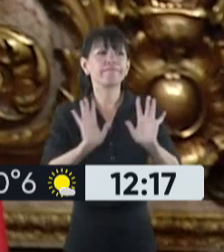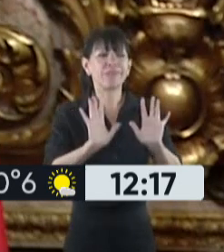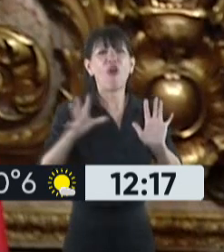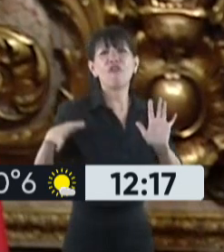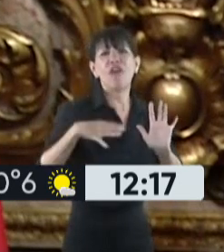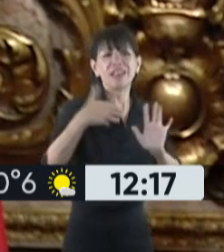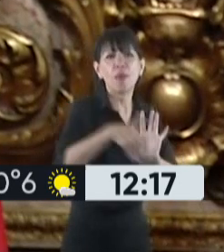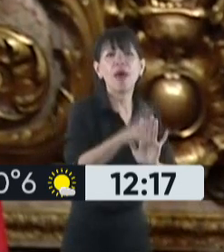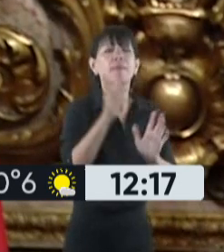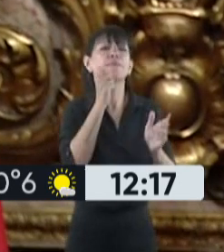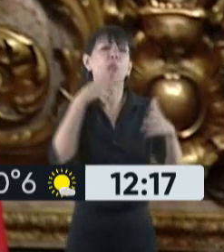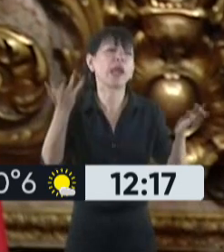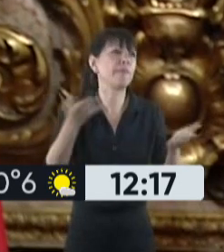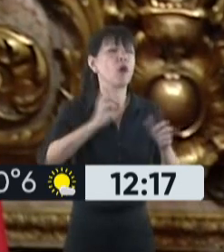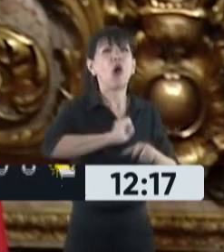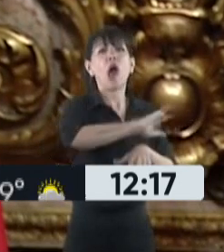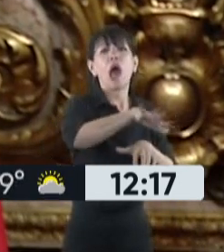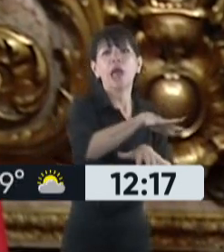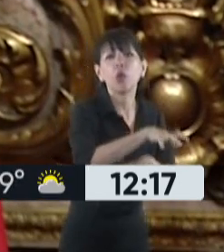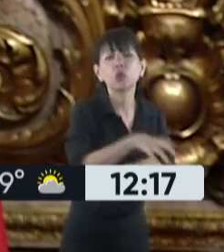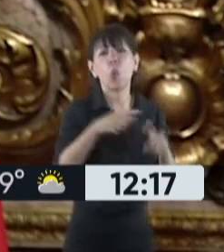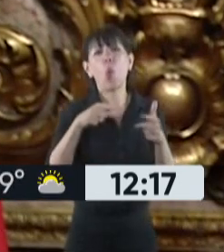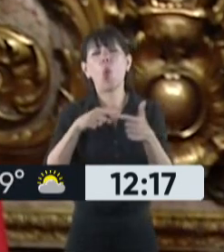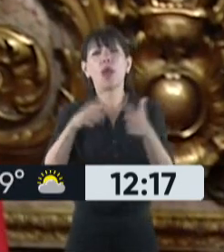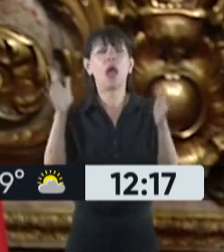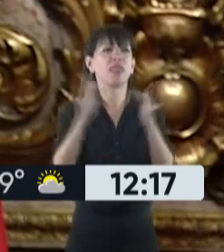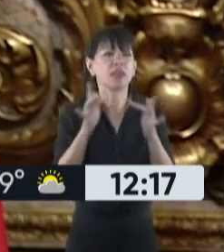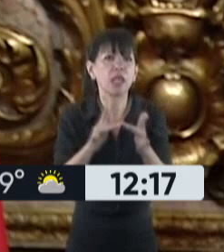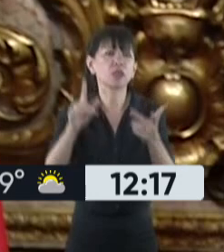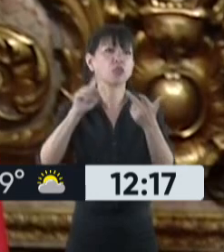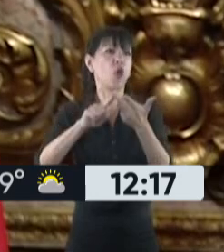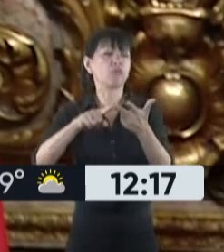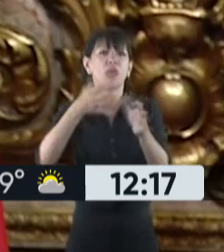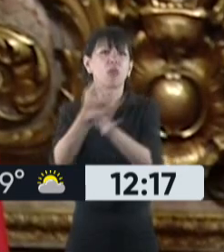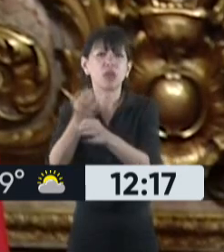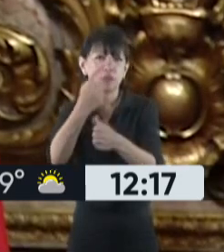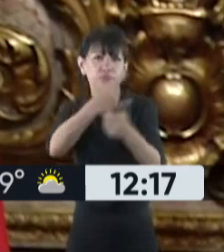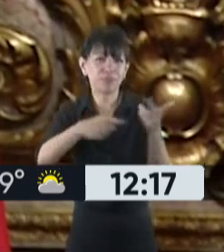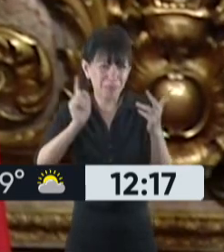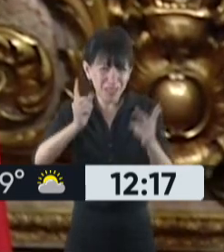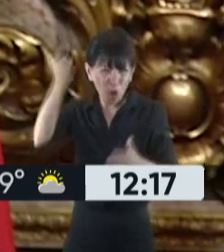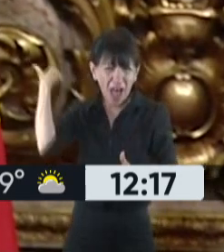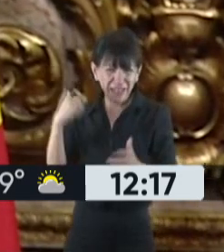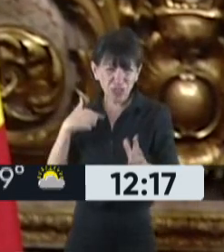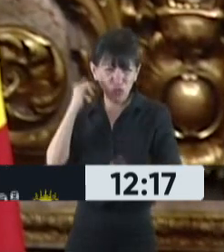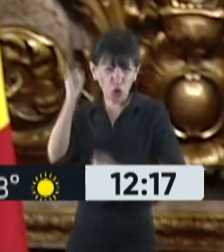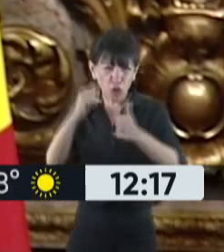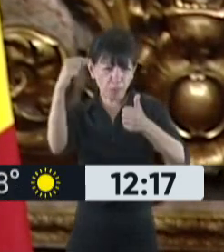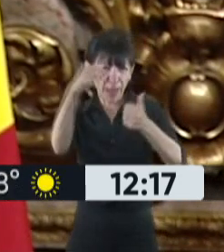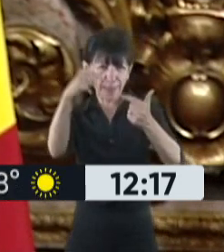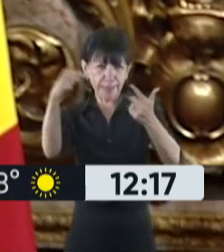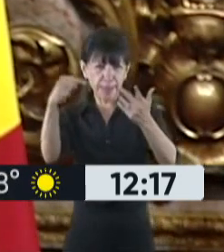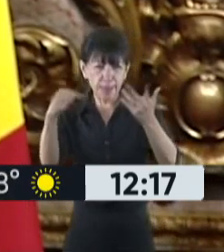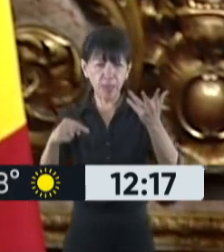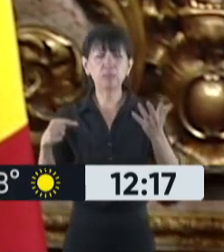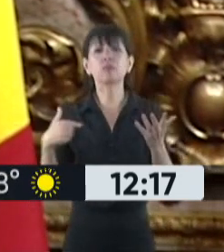incipiente. Agricultura, investigación, digitalización, ya las mencioné todas antes. Yo creo que a